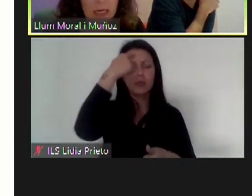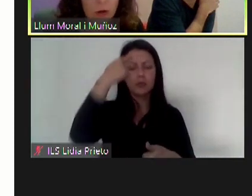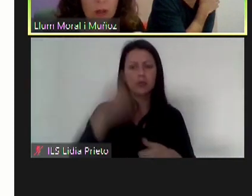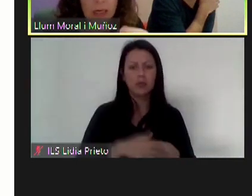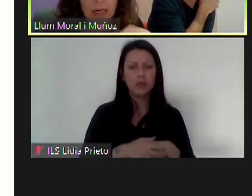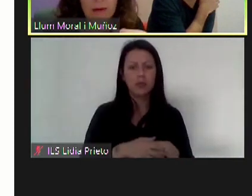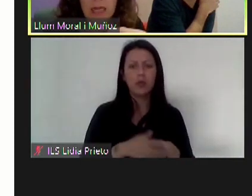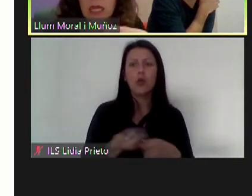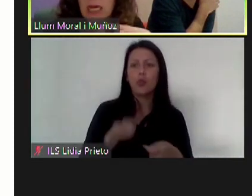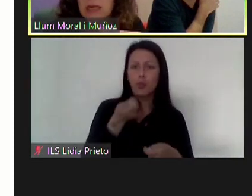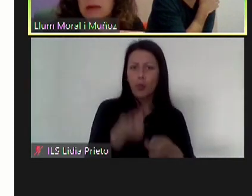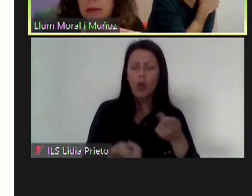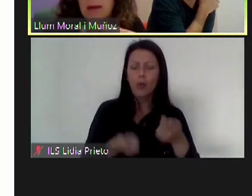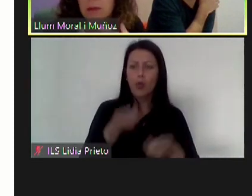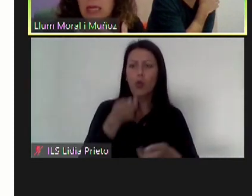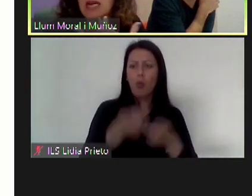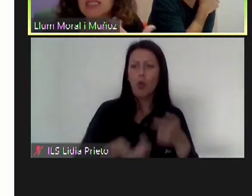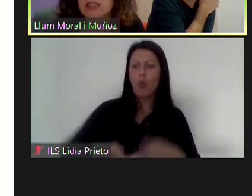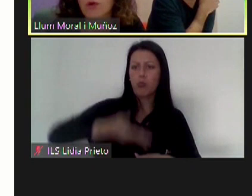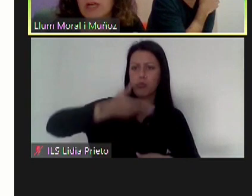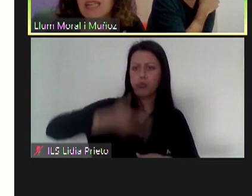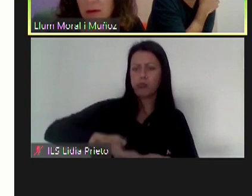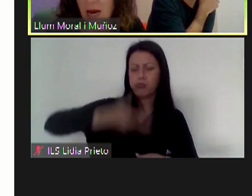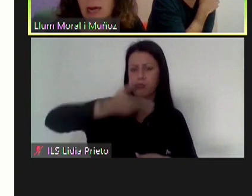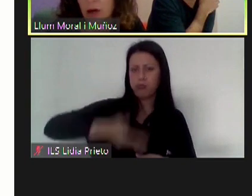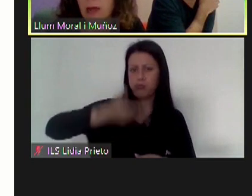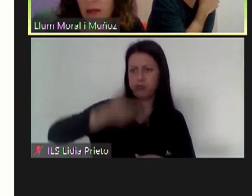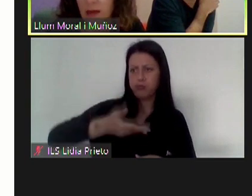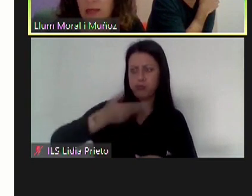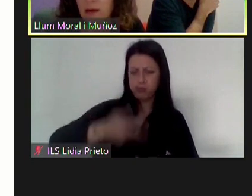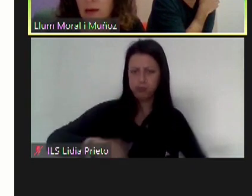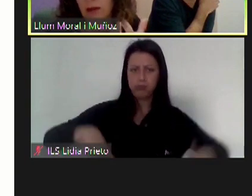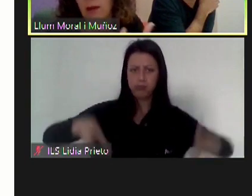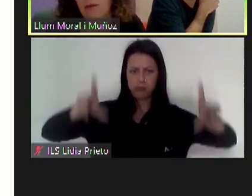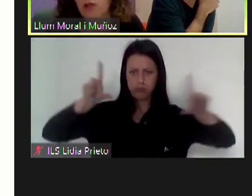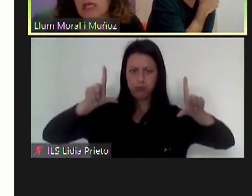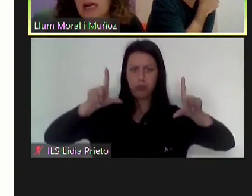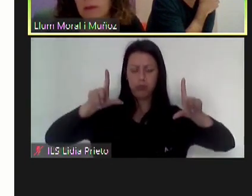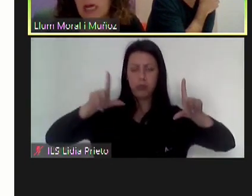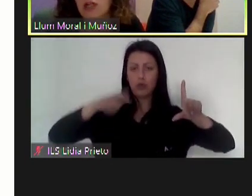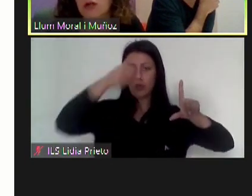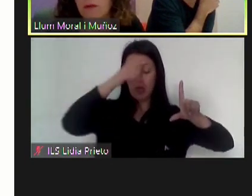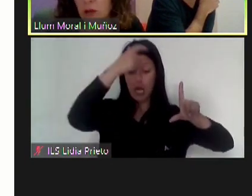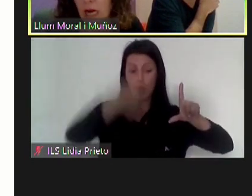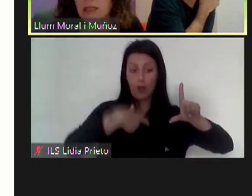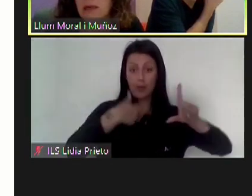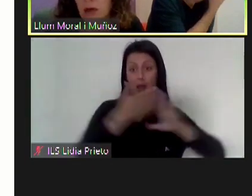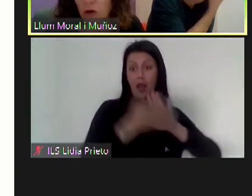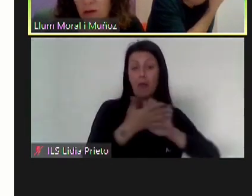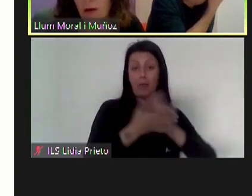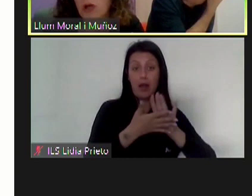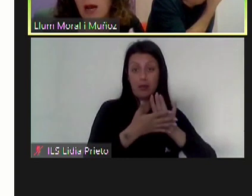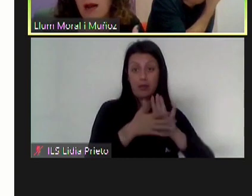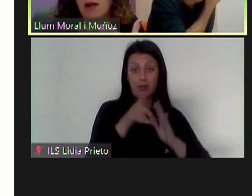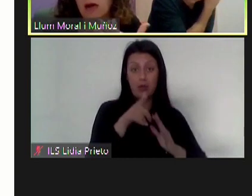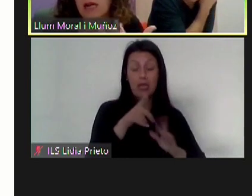ido adquiriendo relevancia y empiezan ya las instituciones a hablar en nombre de ellas. Ya dejamos de ser las familias y los profesionales